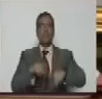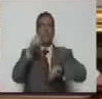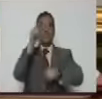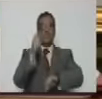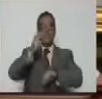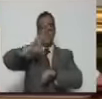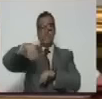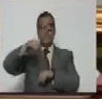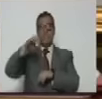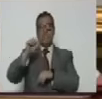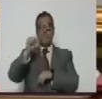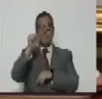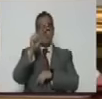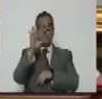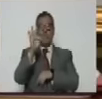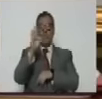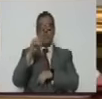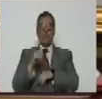diputado Jesús Faría.